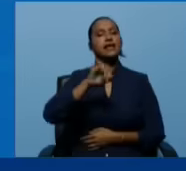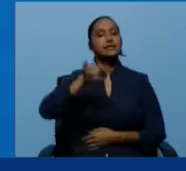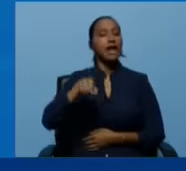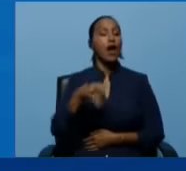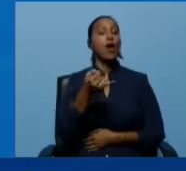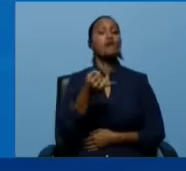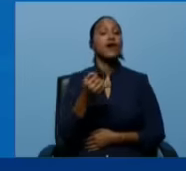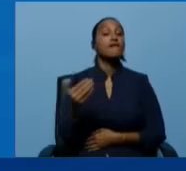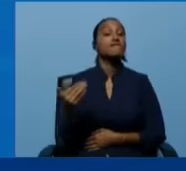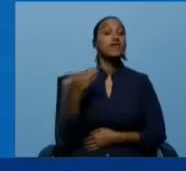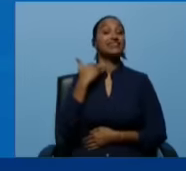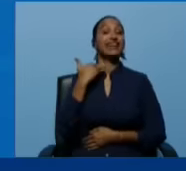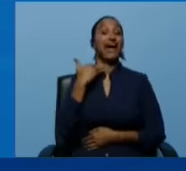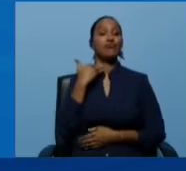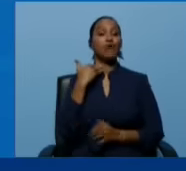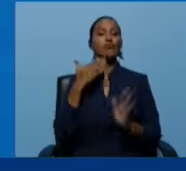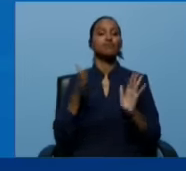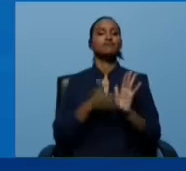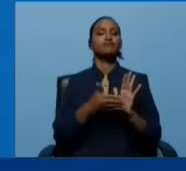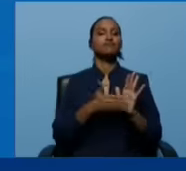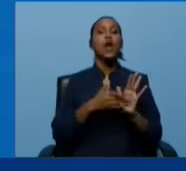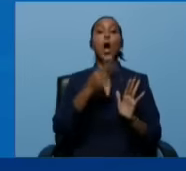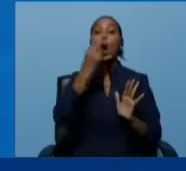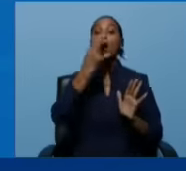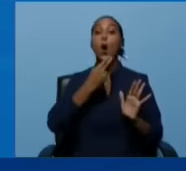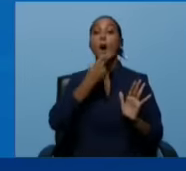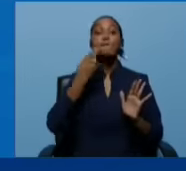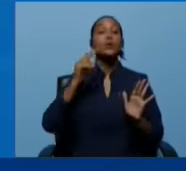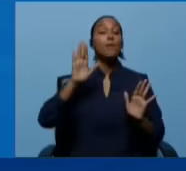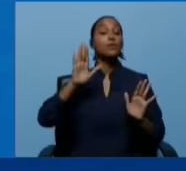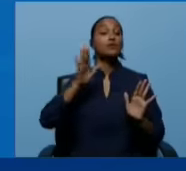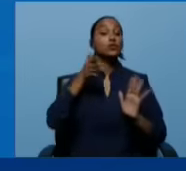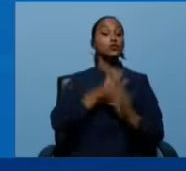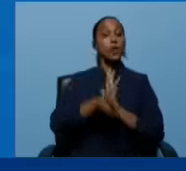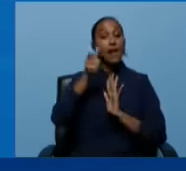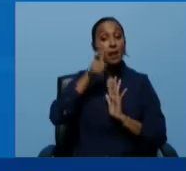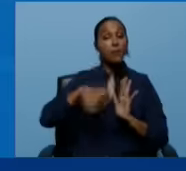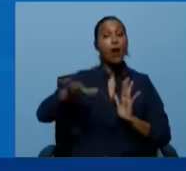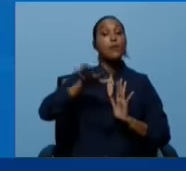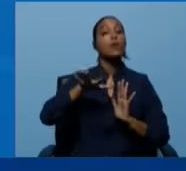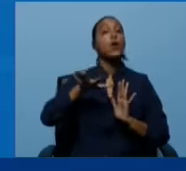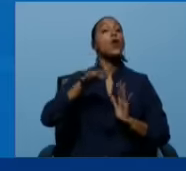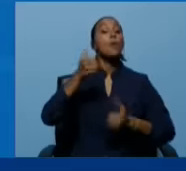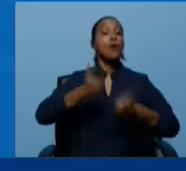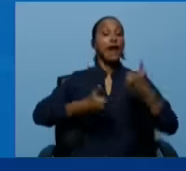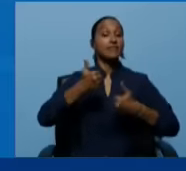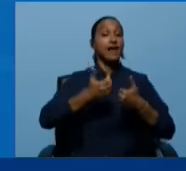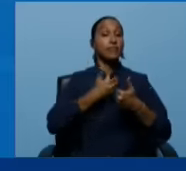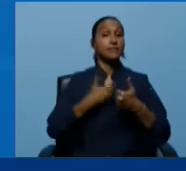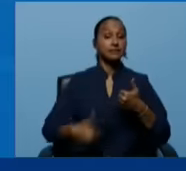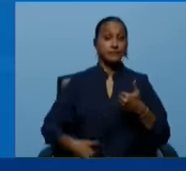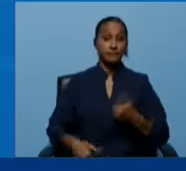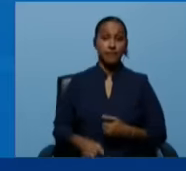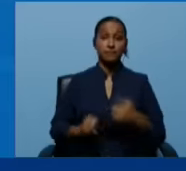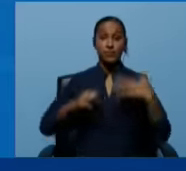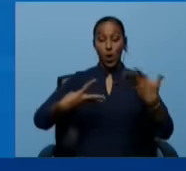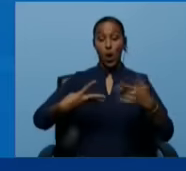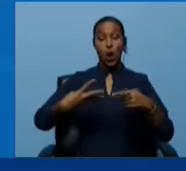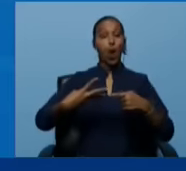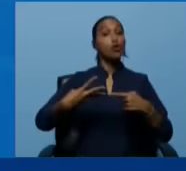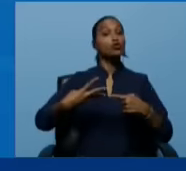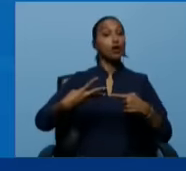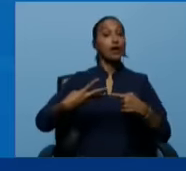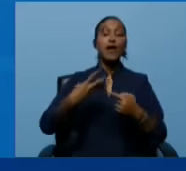fallando al compromiso adquirido para con el pueblo como candidatos presidenciales. 8. Felicitamos